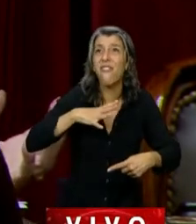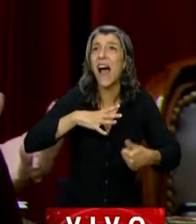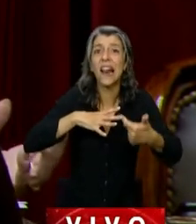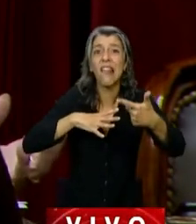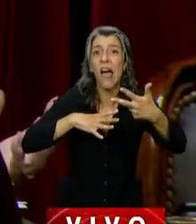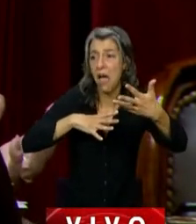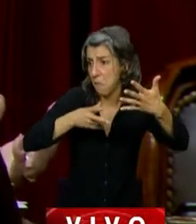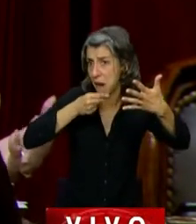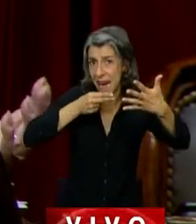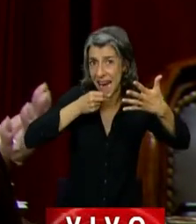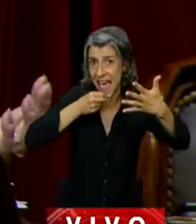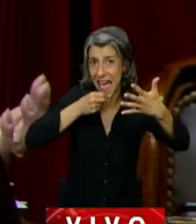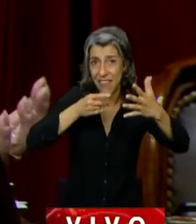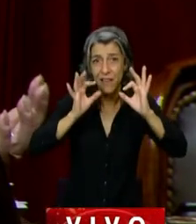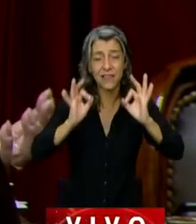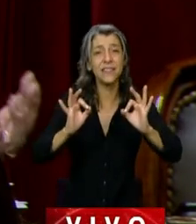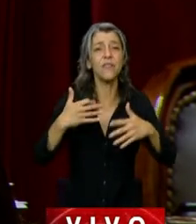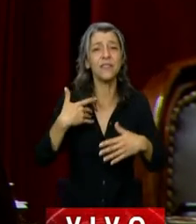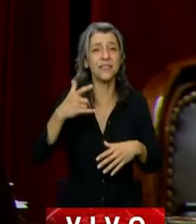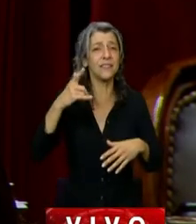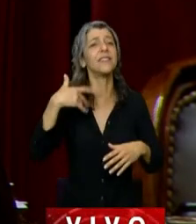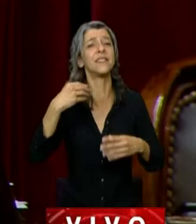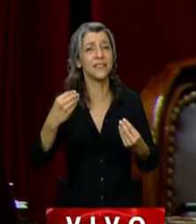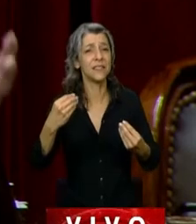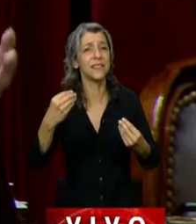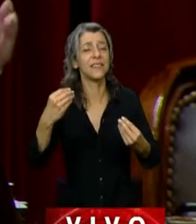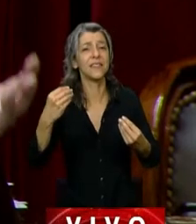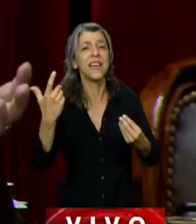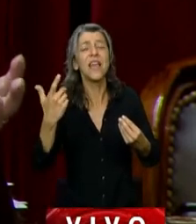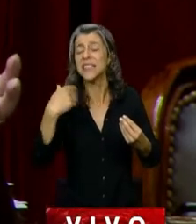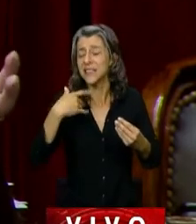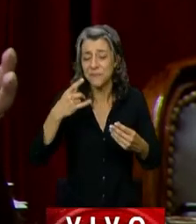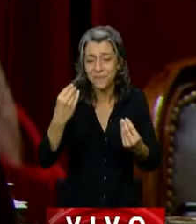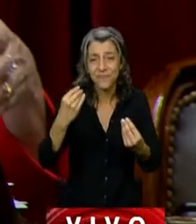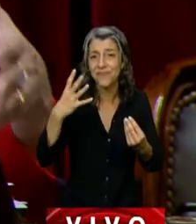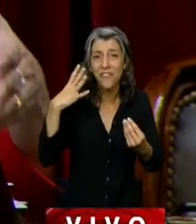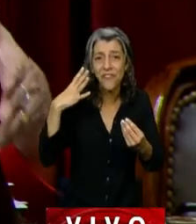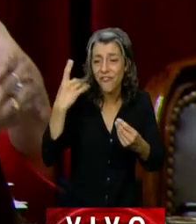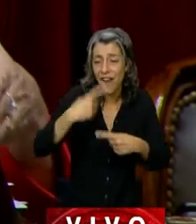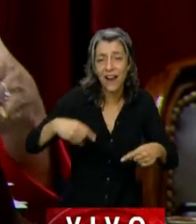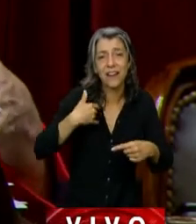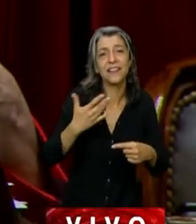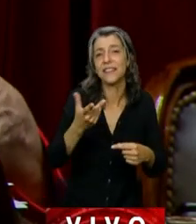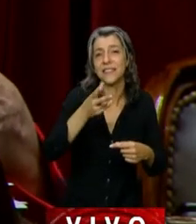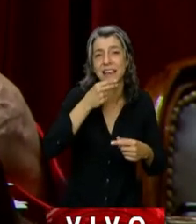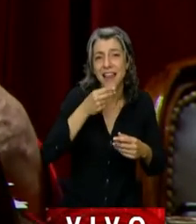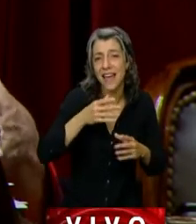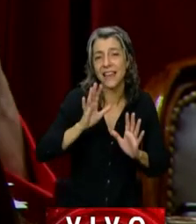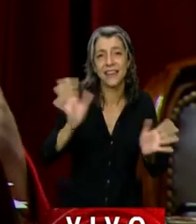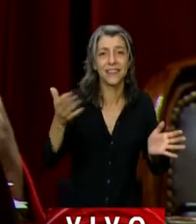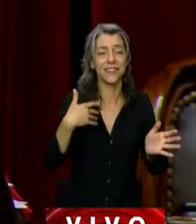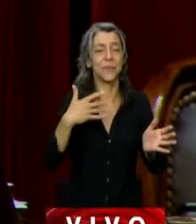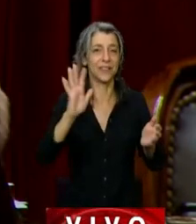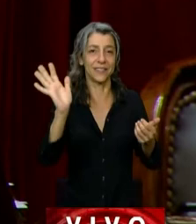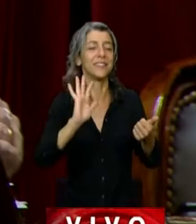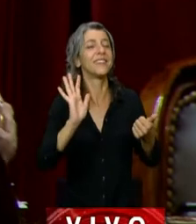tienen garantizada la producción de silobolsas para todo el año que viene. Y yo enmarco esto en esto que le pasó a Tierra del Fuego en estos días.